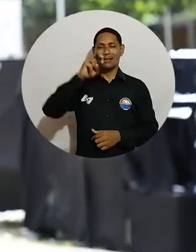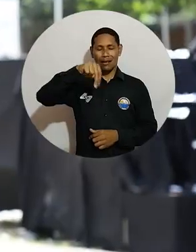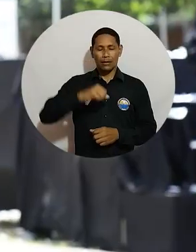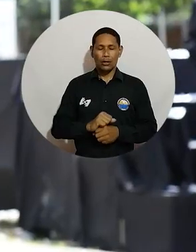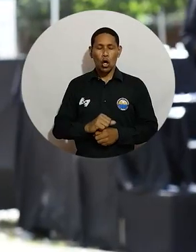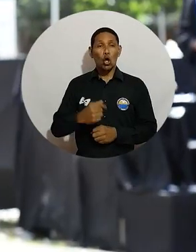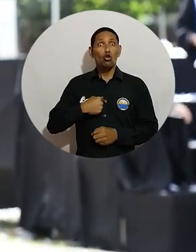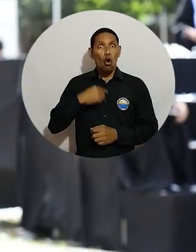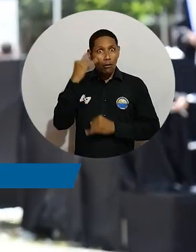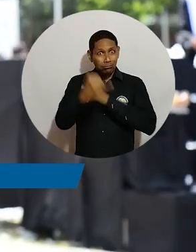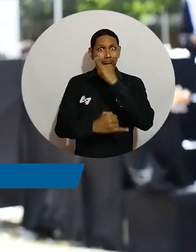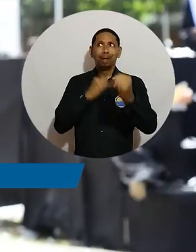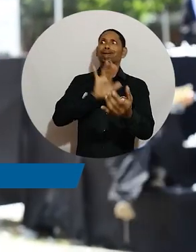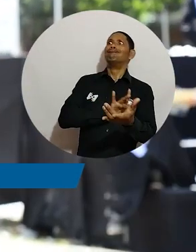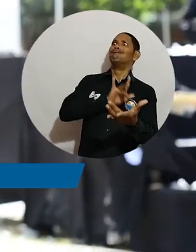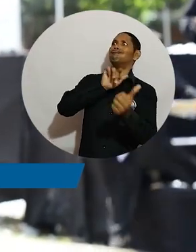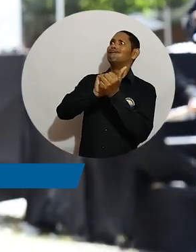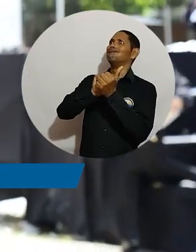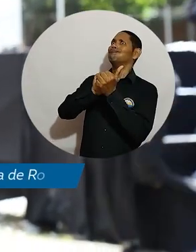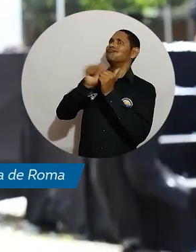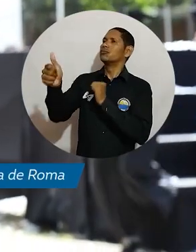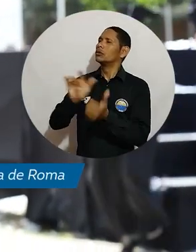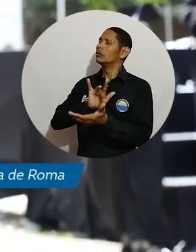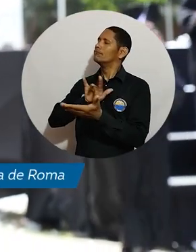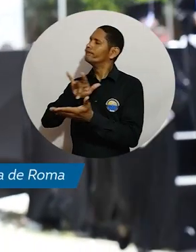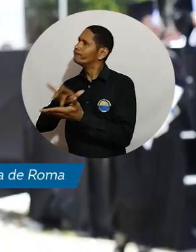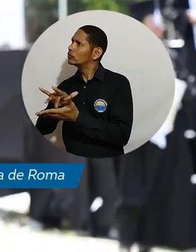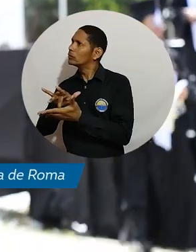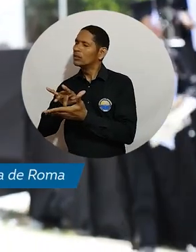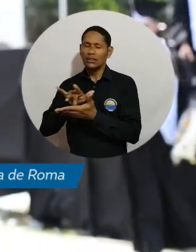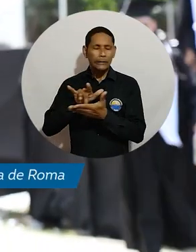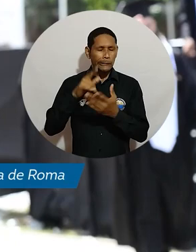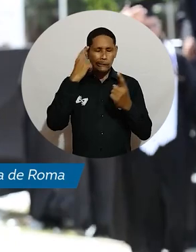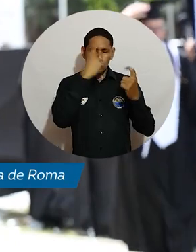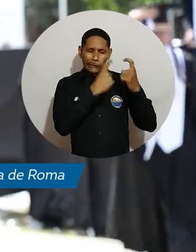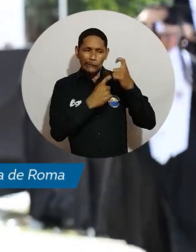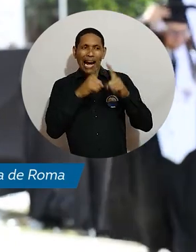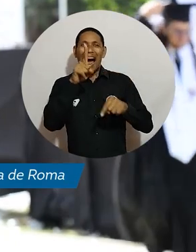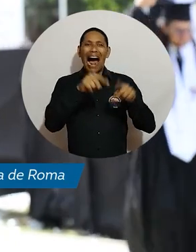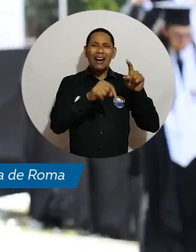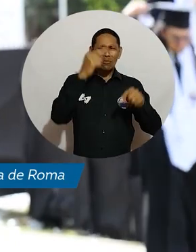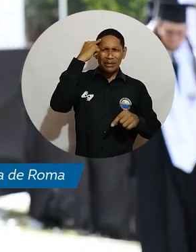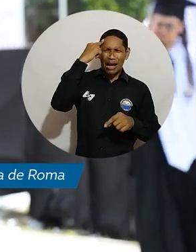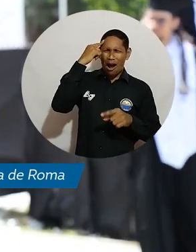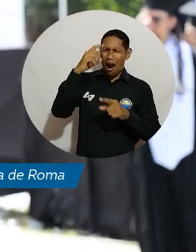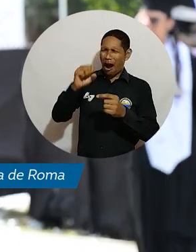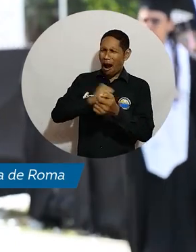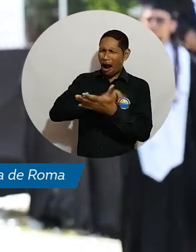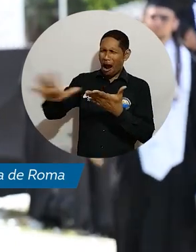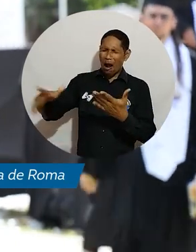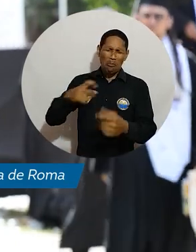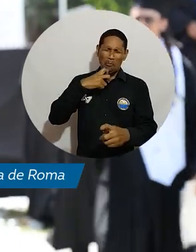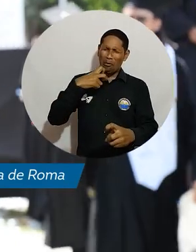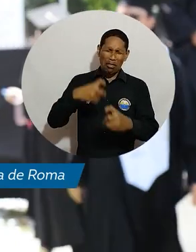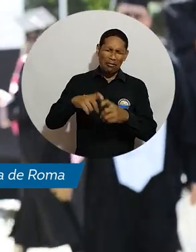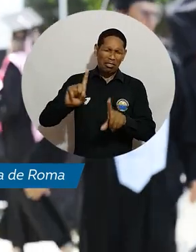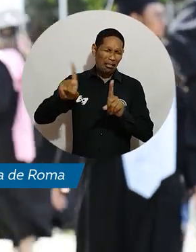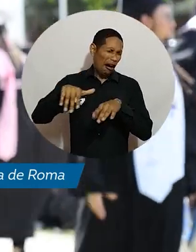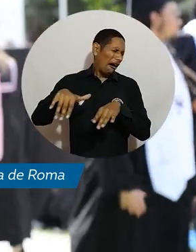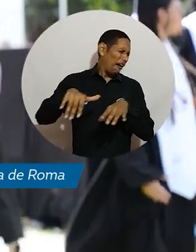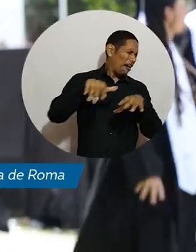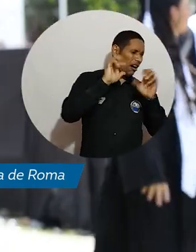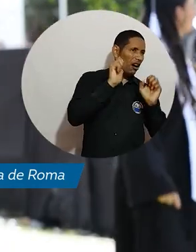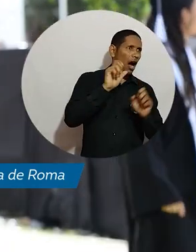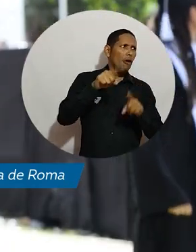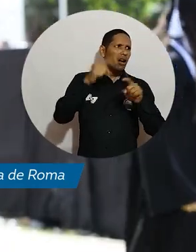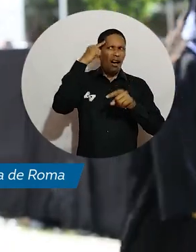La experiencia internacional me hizo darme cuenta que se pierden muchas becas por fuera porque la gente no participa,